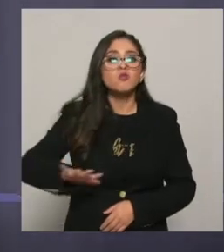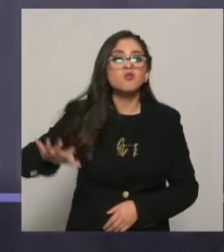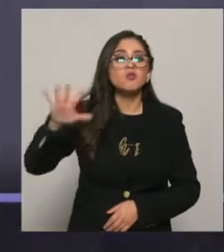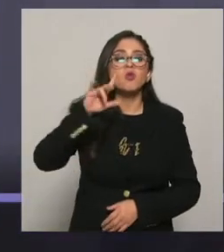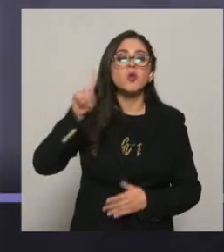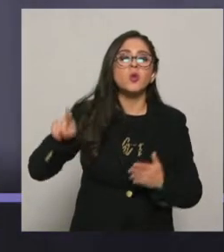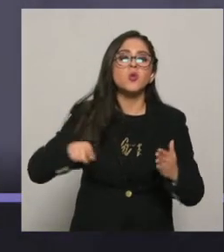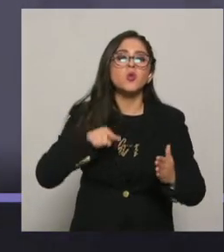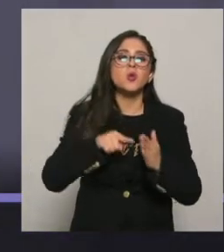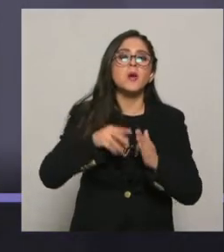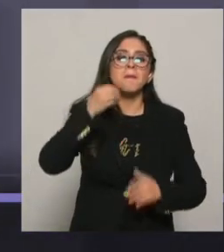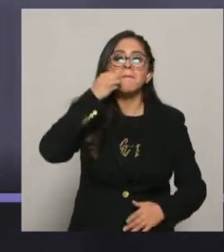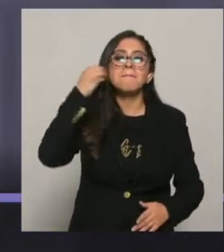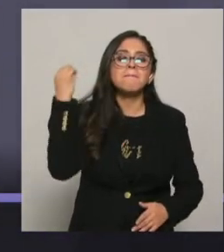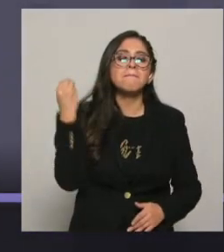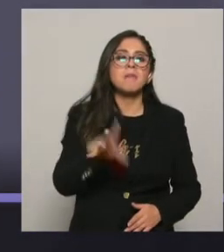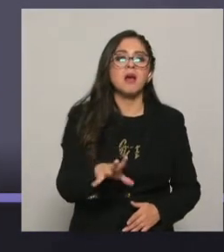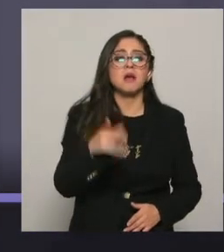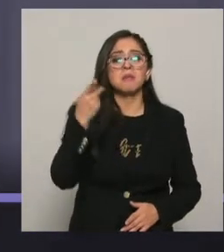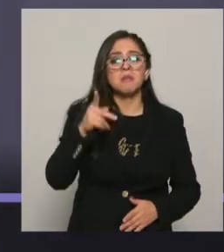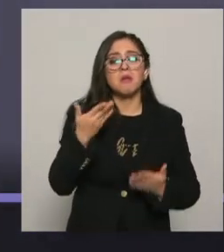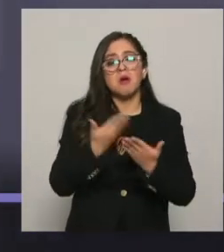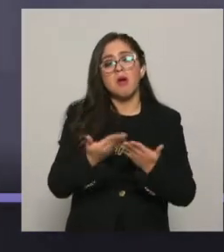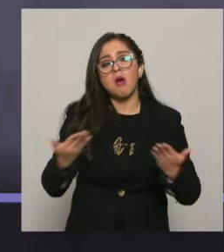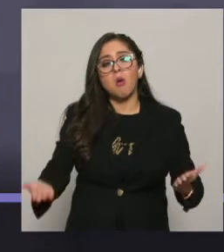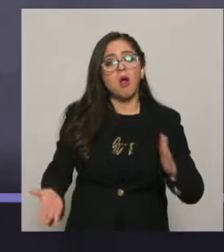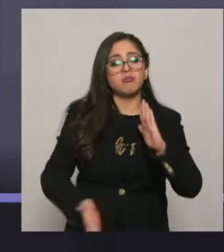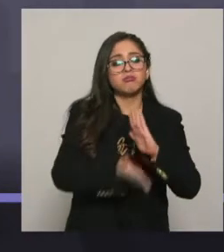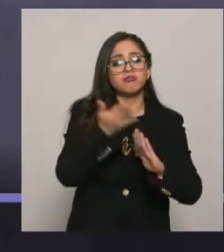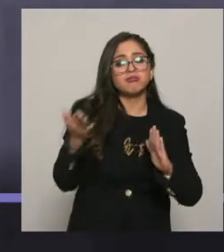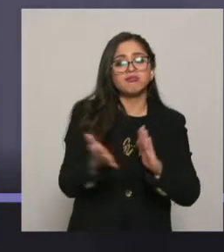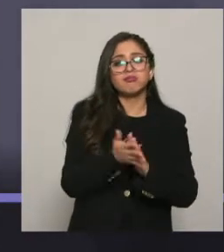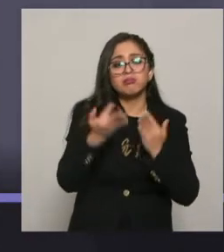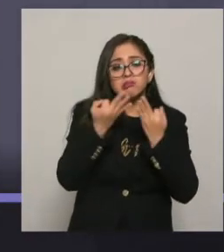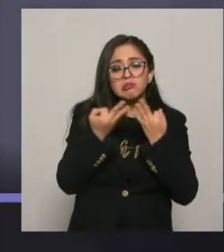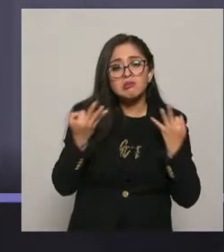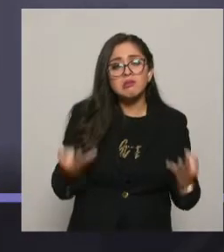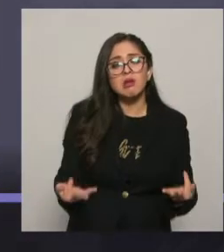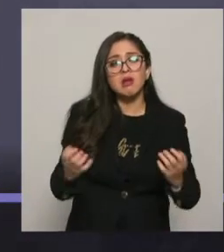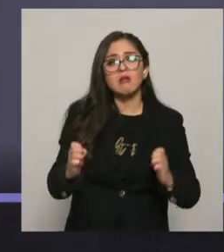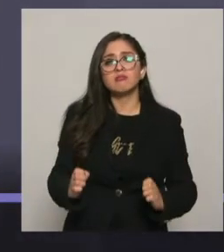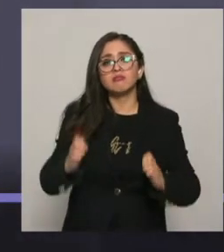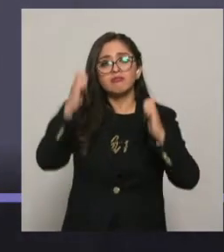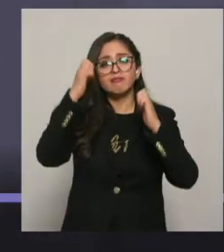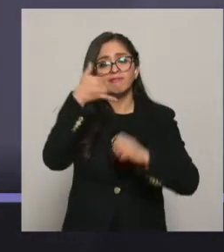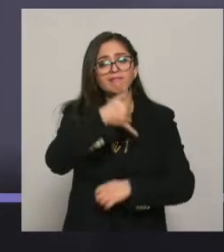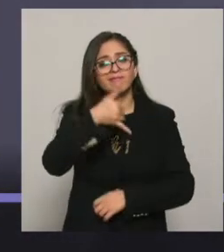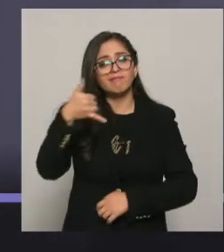ahora es puro concreto y condominios, desgraciadamente, porque se